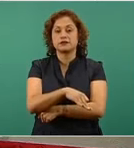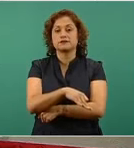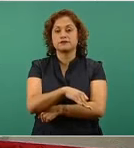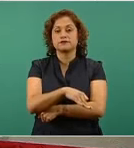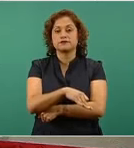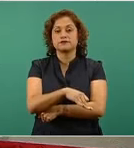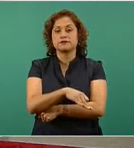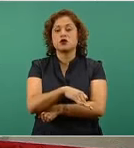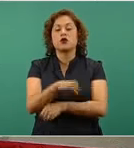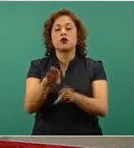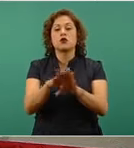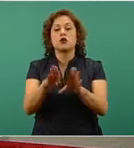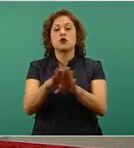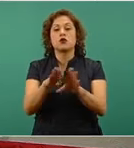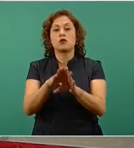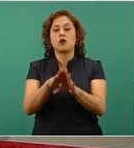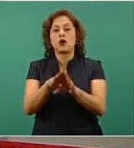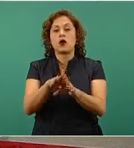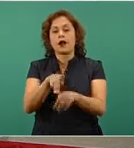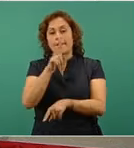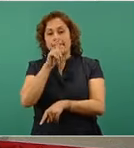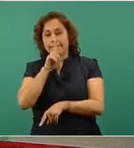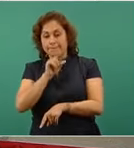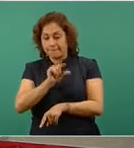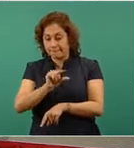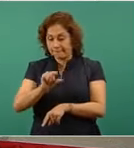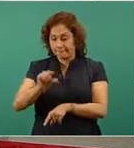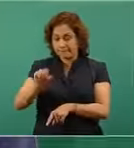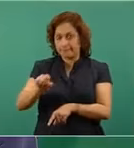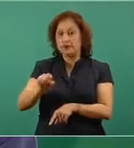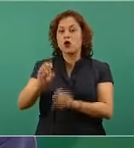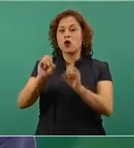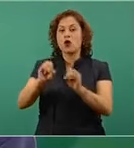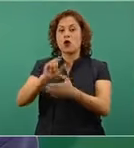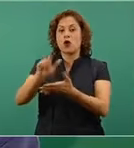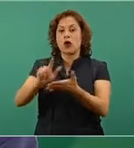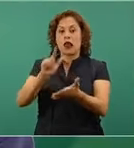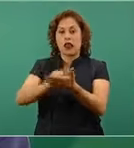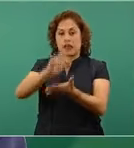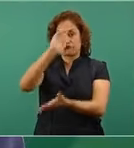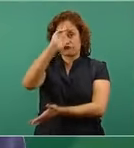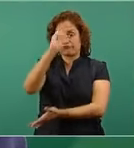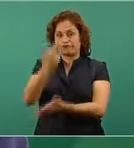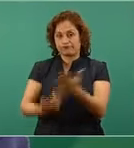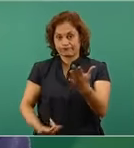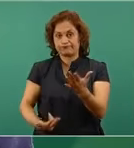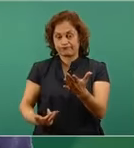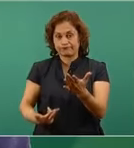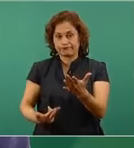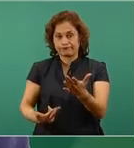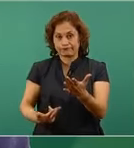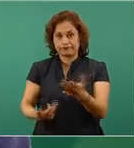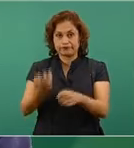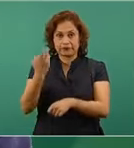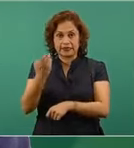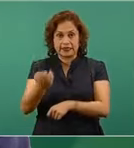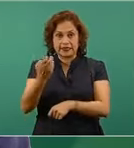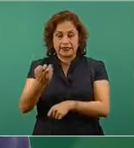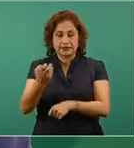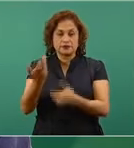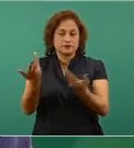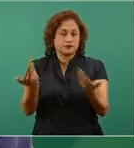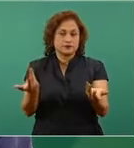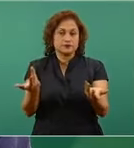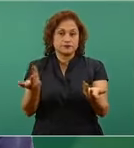de intercambio de productos por fuera de la ley, por fuera de los elementos legales, es una práctica común